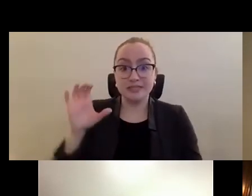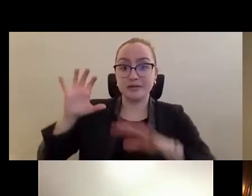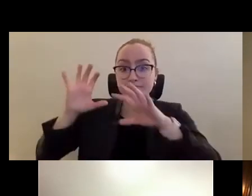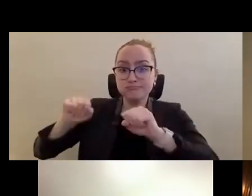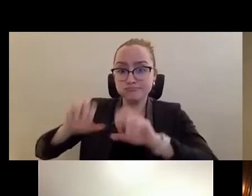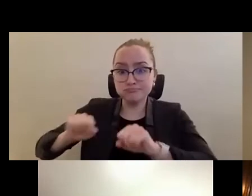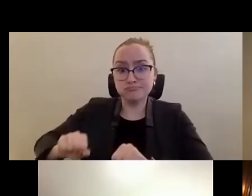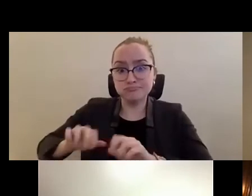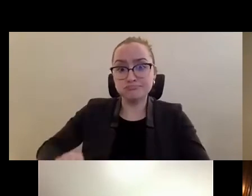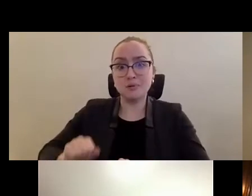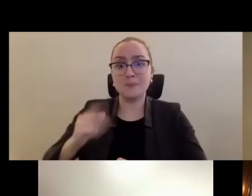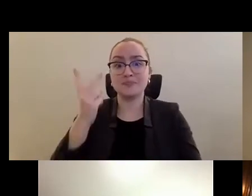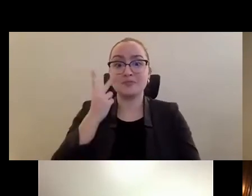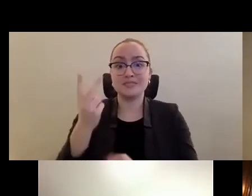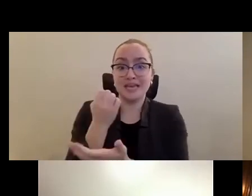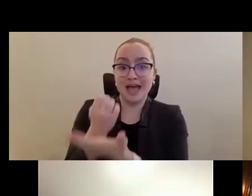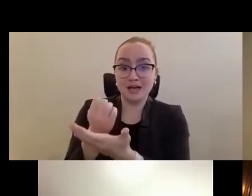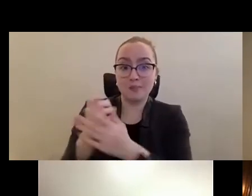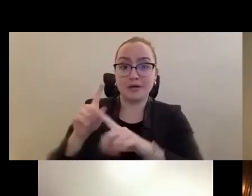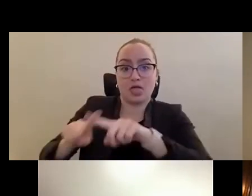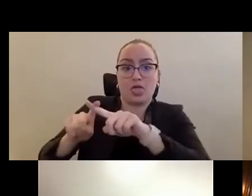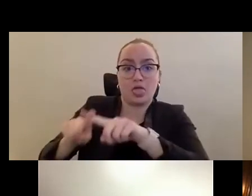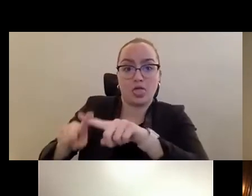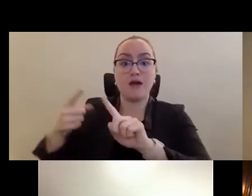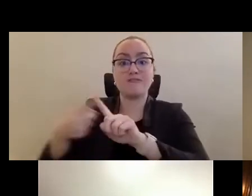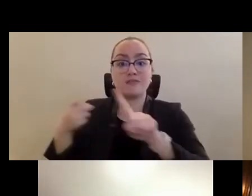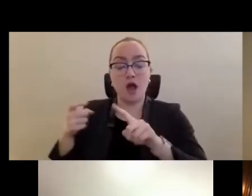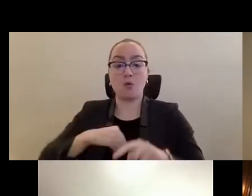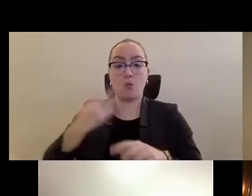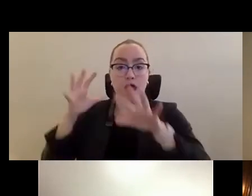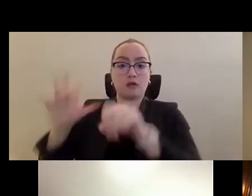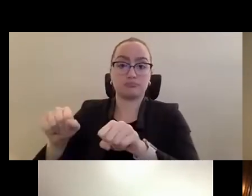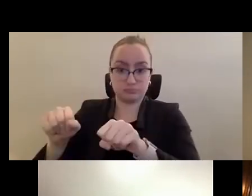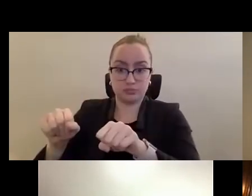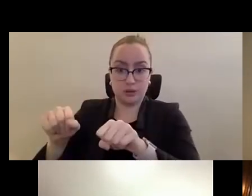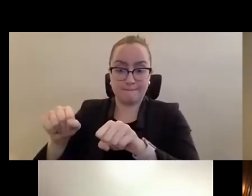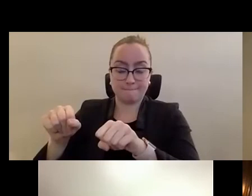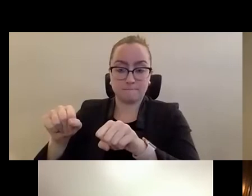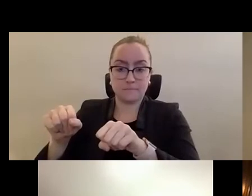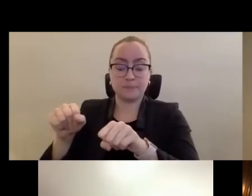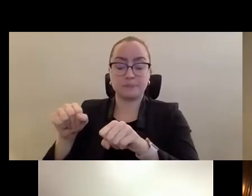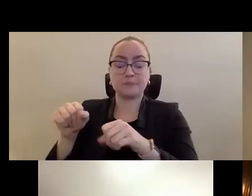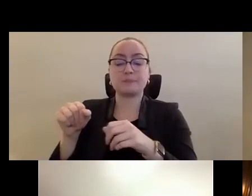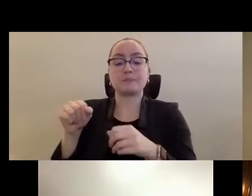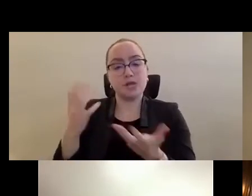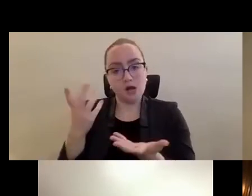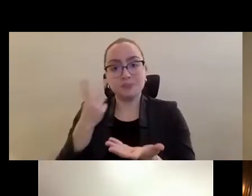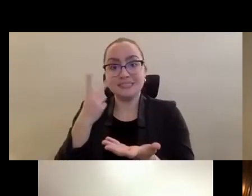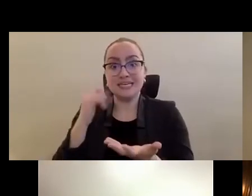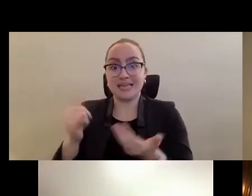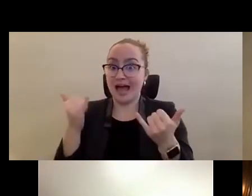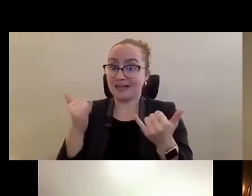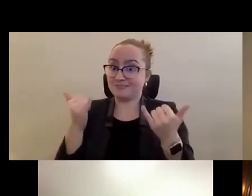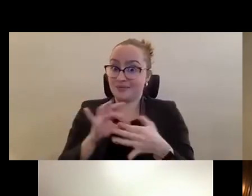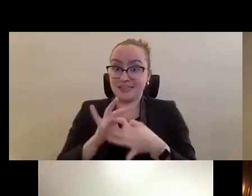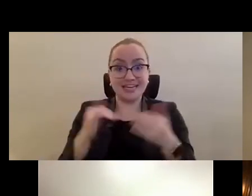europeos colonizaron a países en África. Y estas cosas vemos en los efectos que continúan hoy,